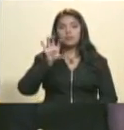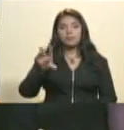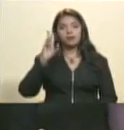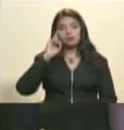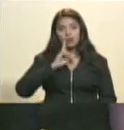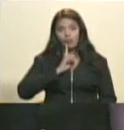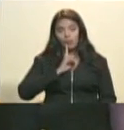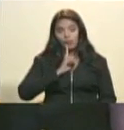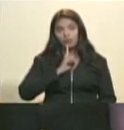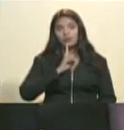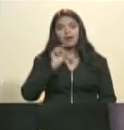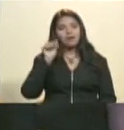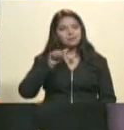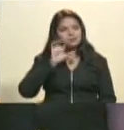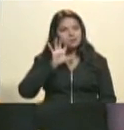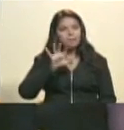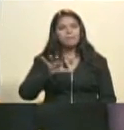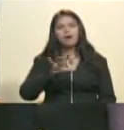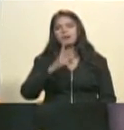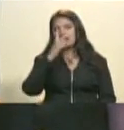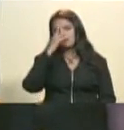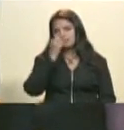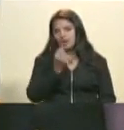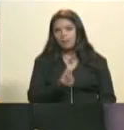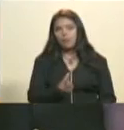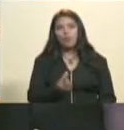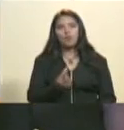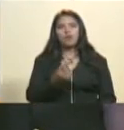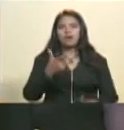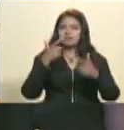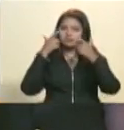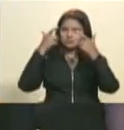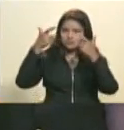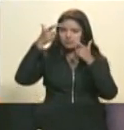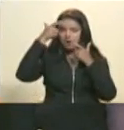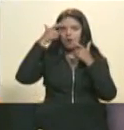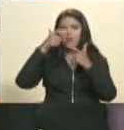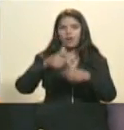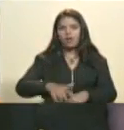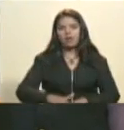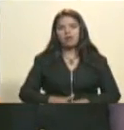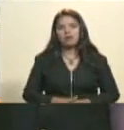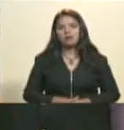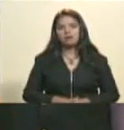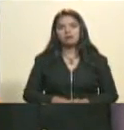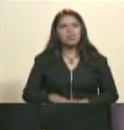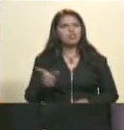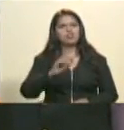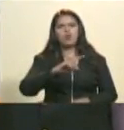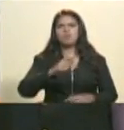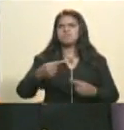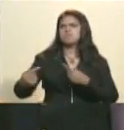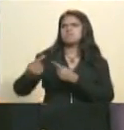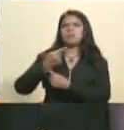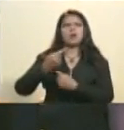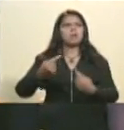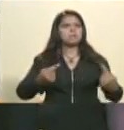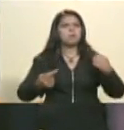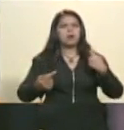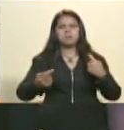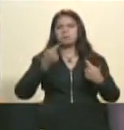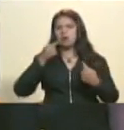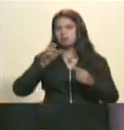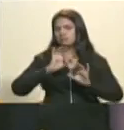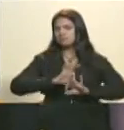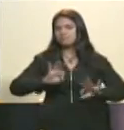Bolívar, esta patria de Zamora, esta patria de Chávez no recibe órdenes ni acepta amenazas